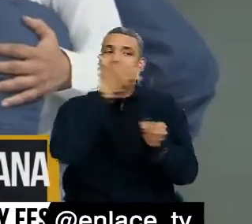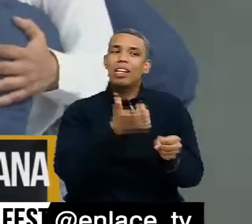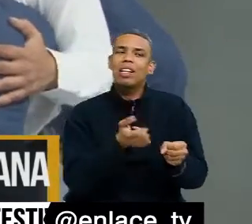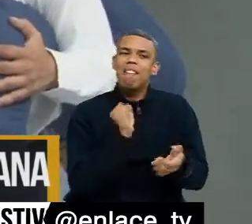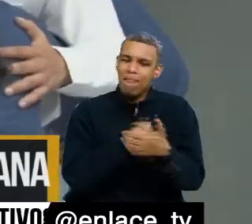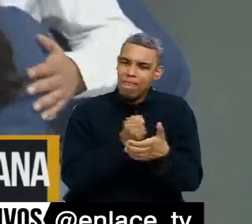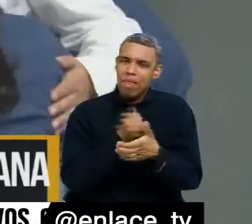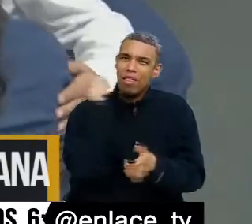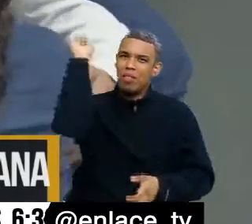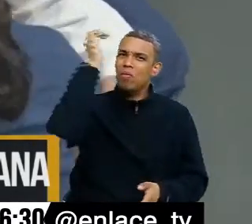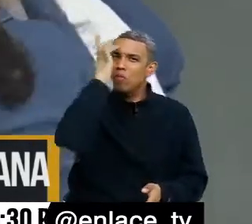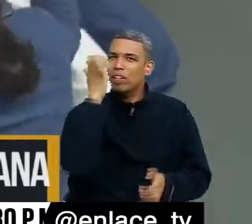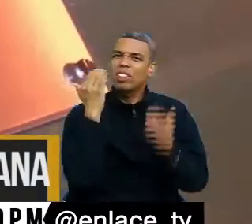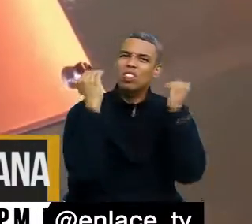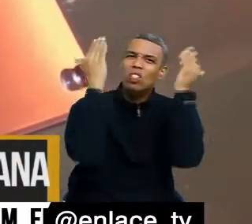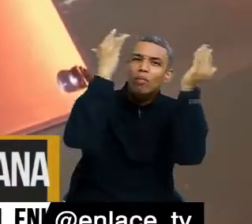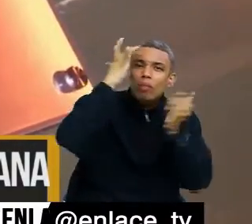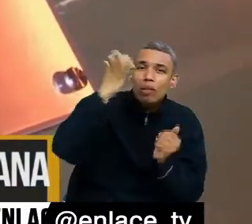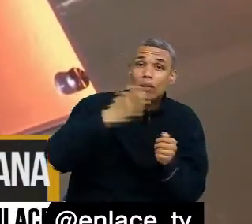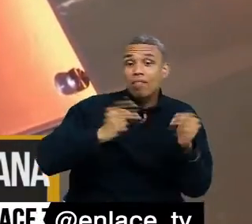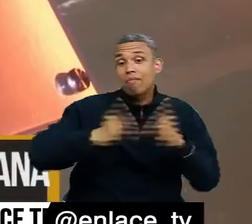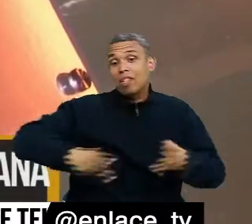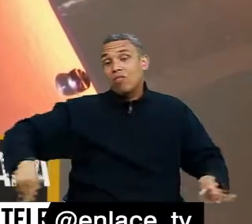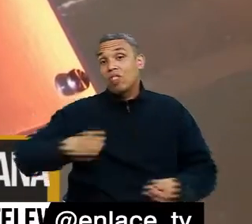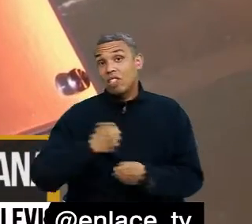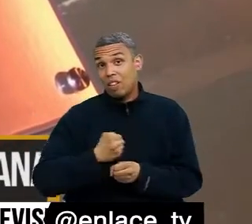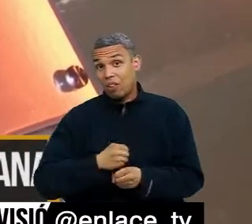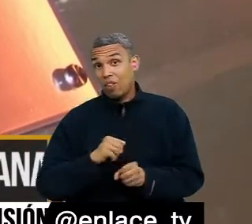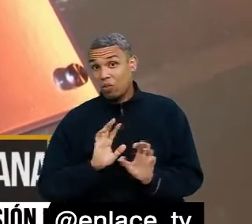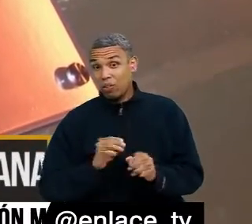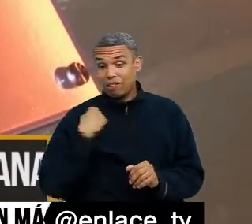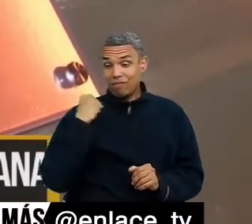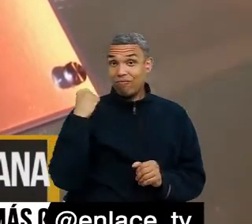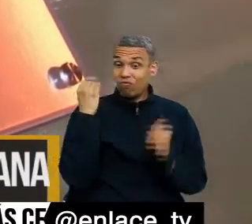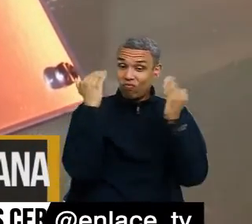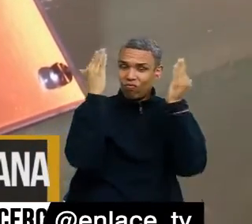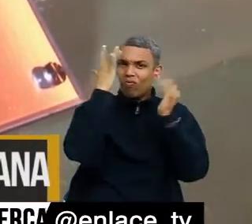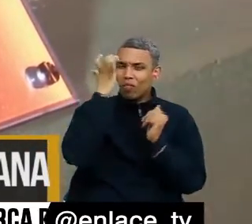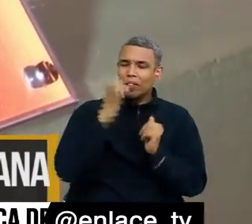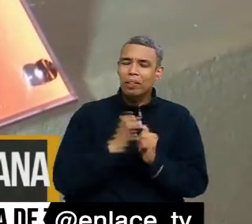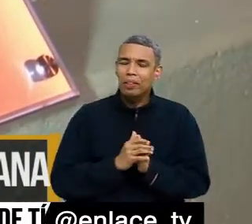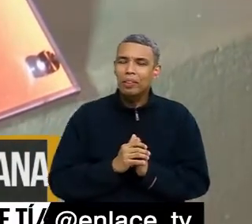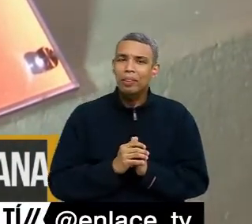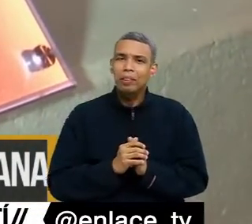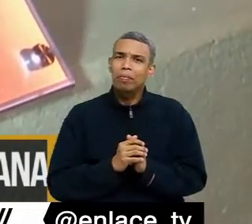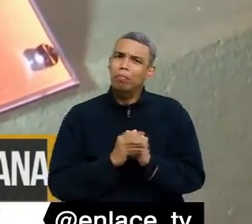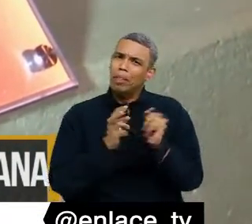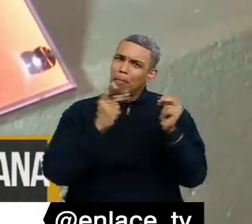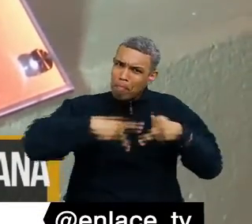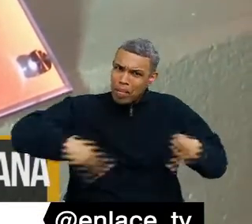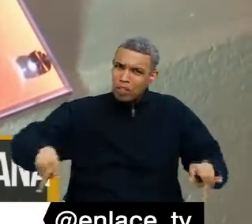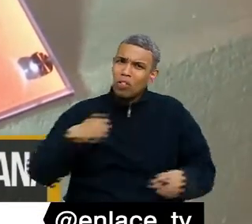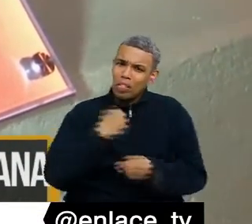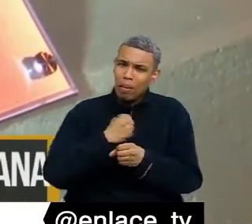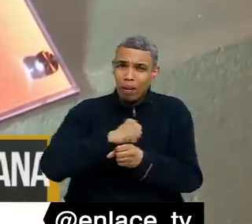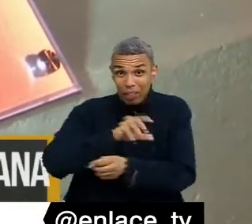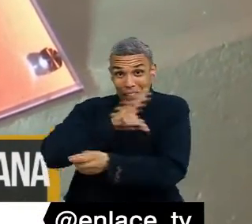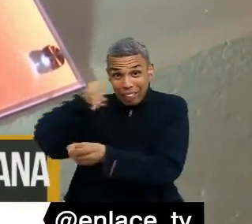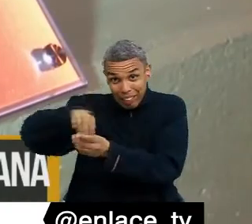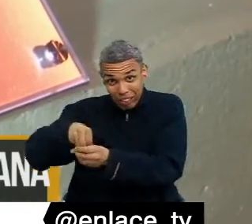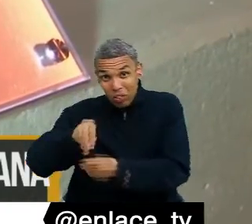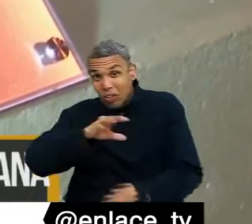Los trabajadores, porque por supuesto que se les debe aplicar a los trabajadores directos de Ecopetrol que van a operar este campo.